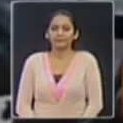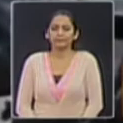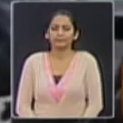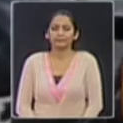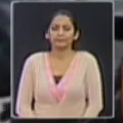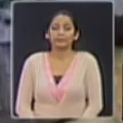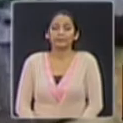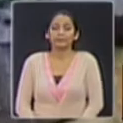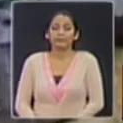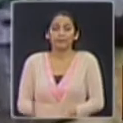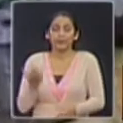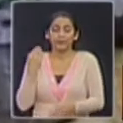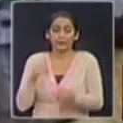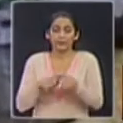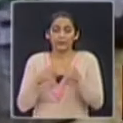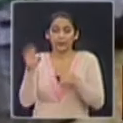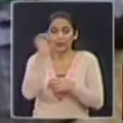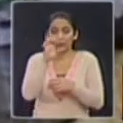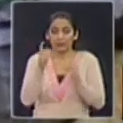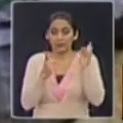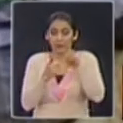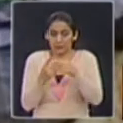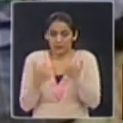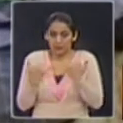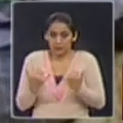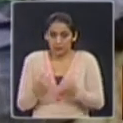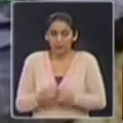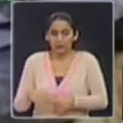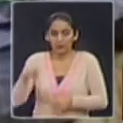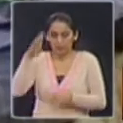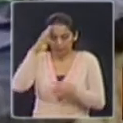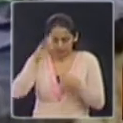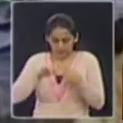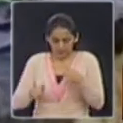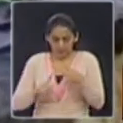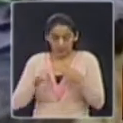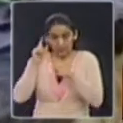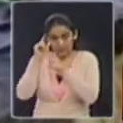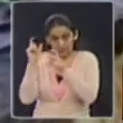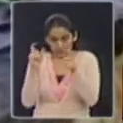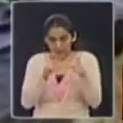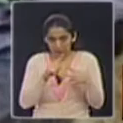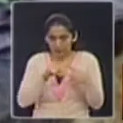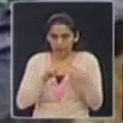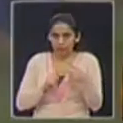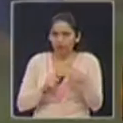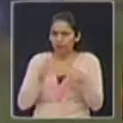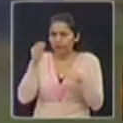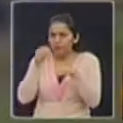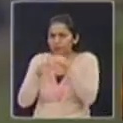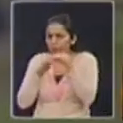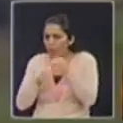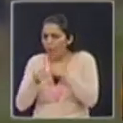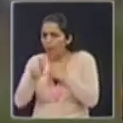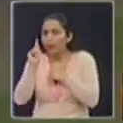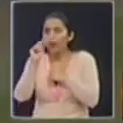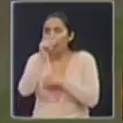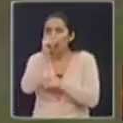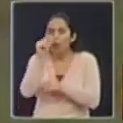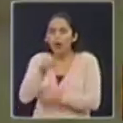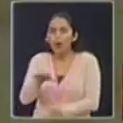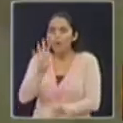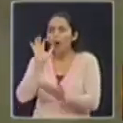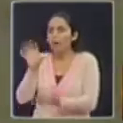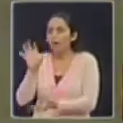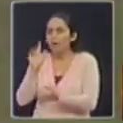De enero a junio de 2017, la Policía Nacional y la Fiscalía han incautado 56 toneladas de droga en distintos sectores